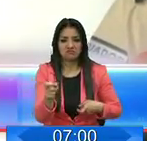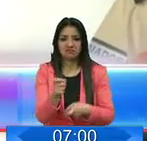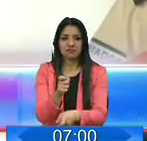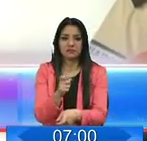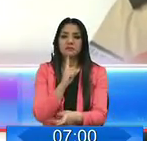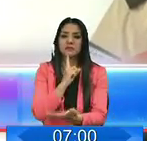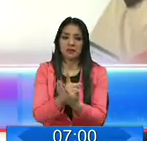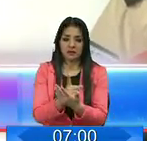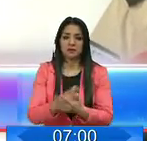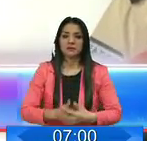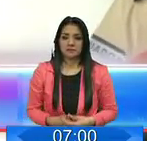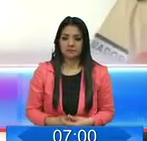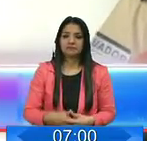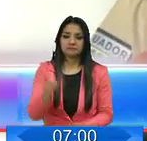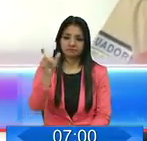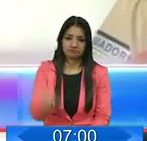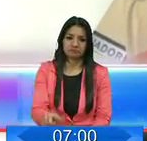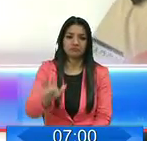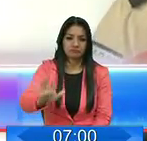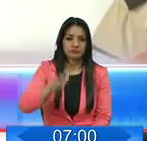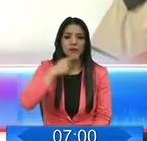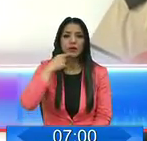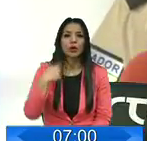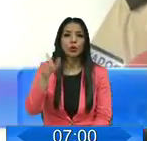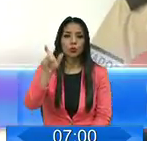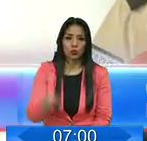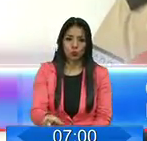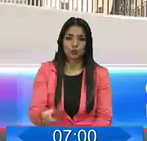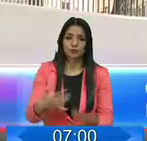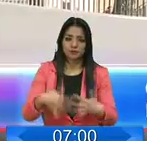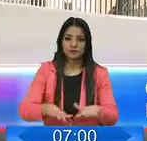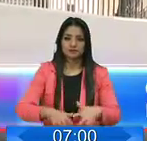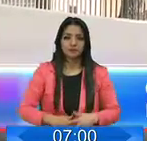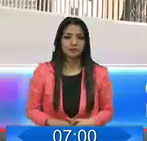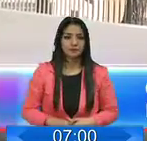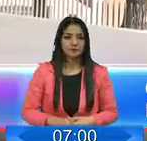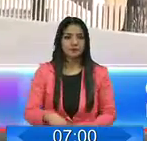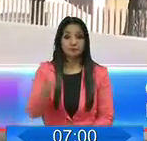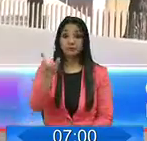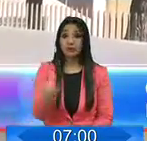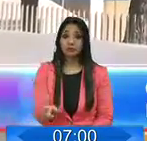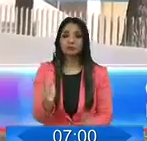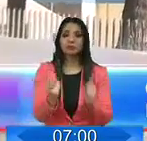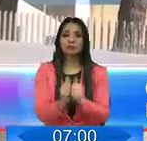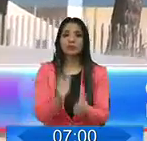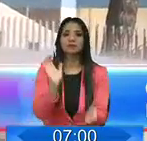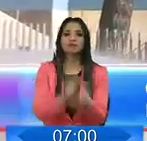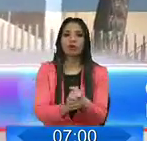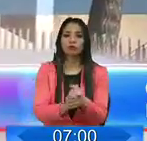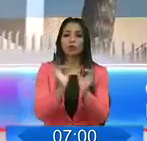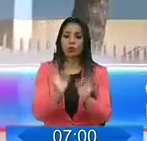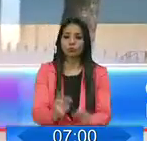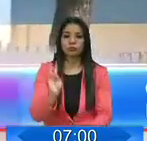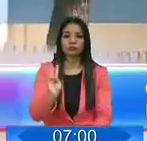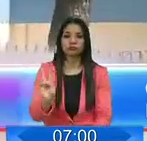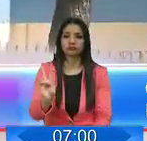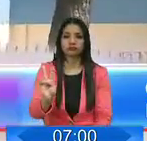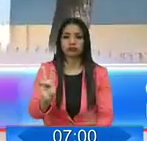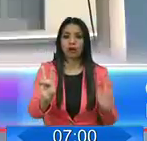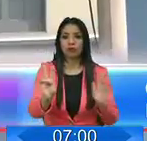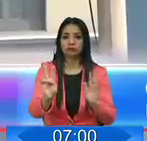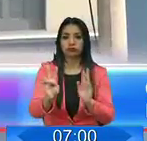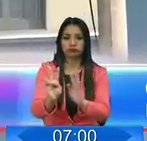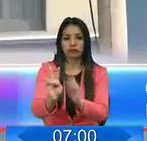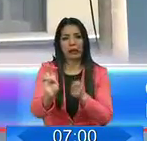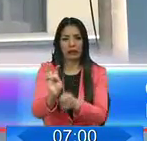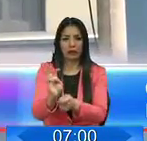agredieron, en este caso con el arma blanca, al ciudadano ruso. El extranjero se encontraba con su esposa en el momento de la agresión. Por las indagaciones